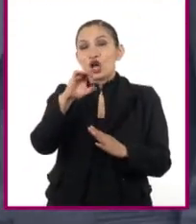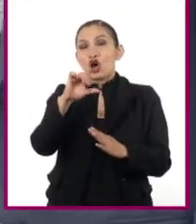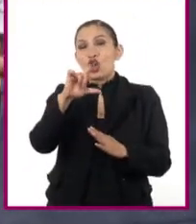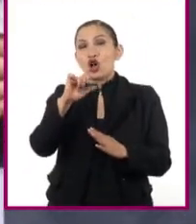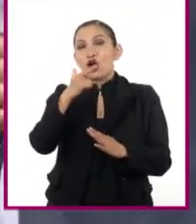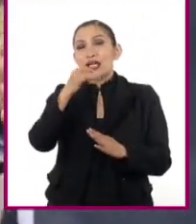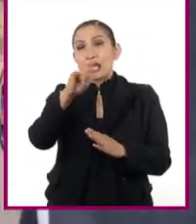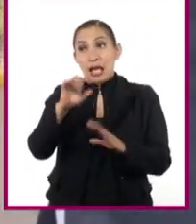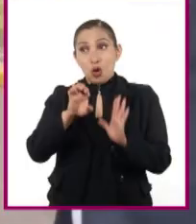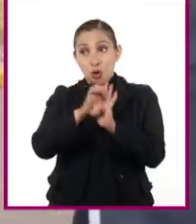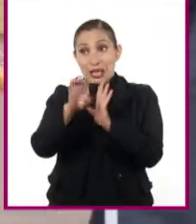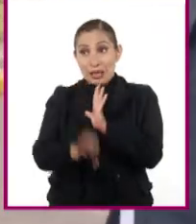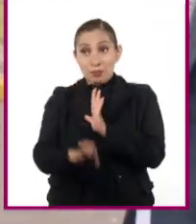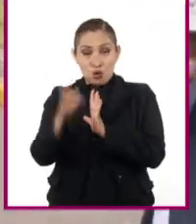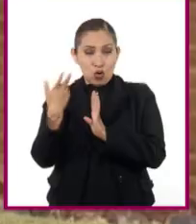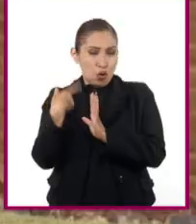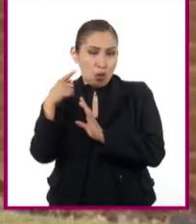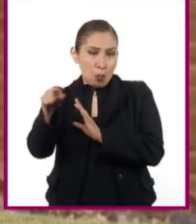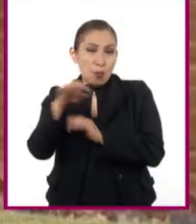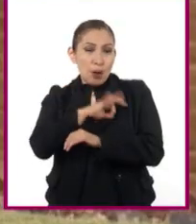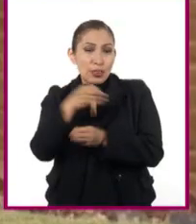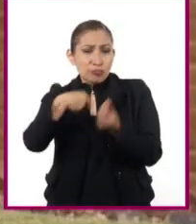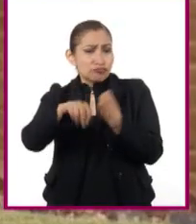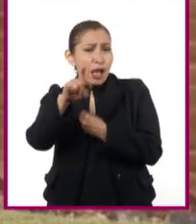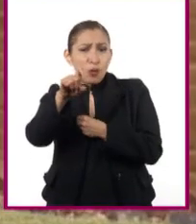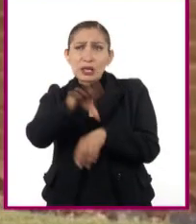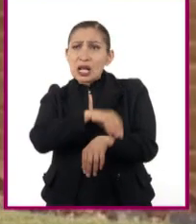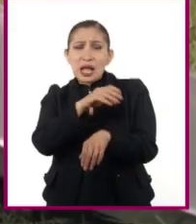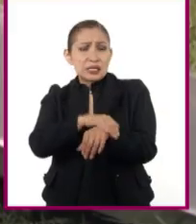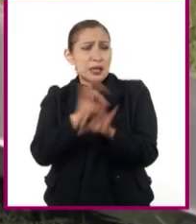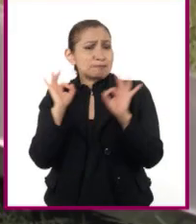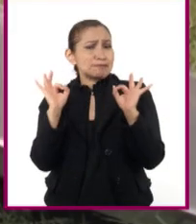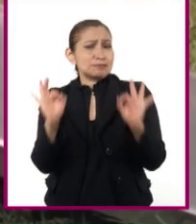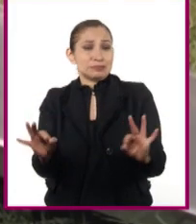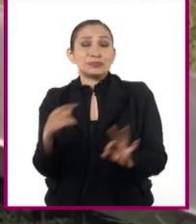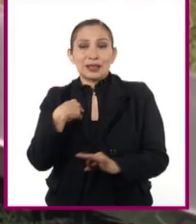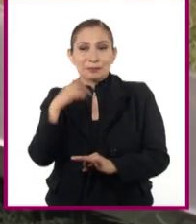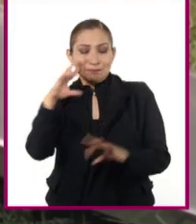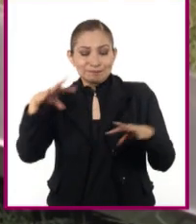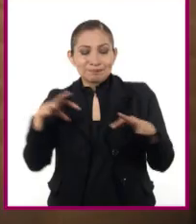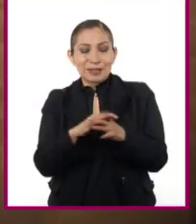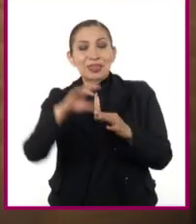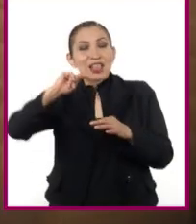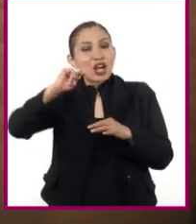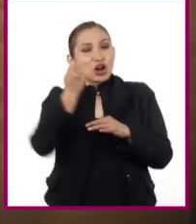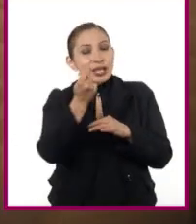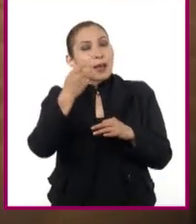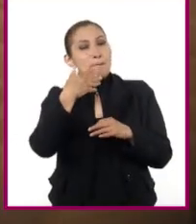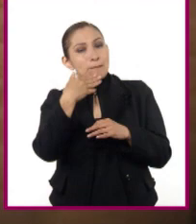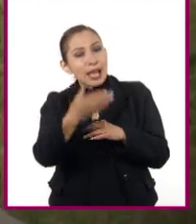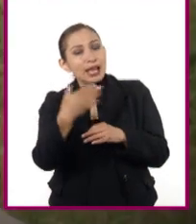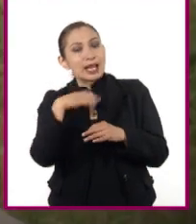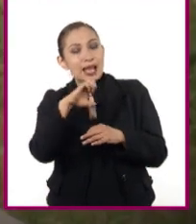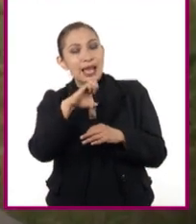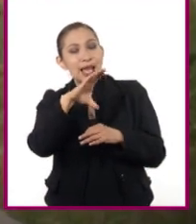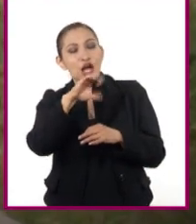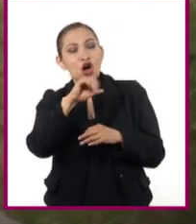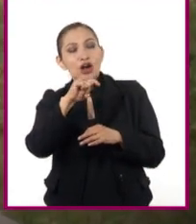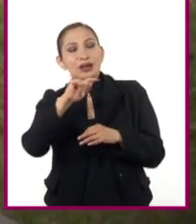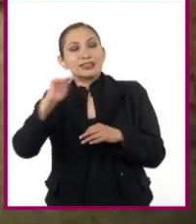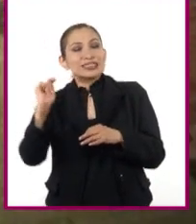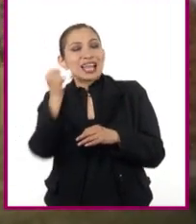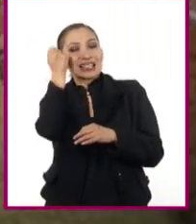un modelo demostrativo que es autosuficiente en agua y energía. Okay. En el que conjuntamos tecnologías apropiadas, ecotecnias